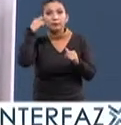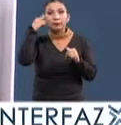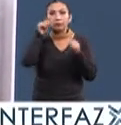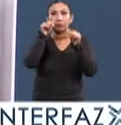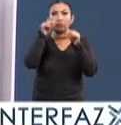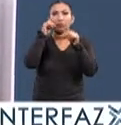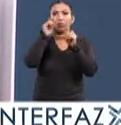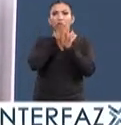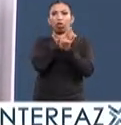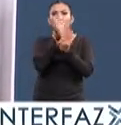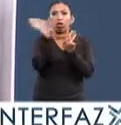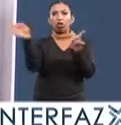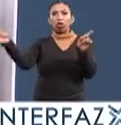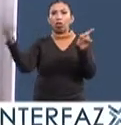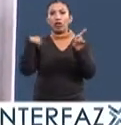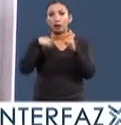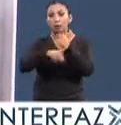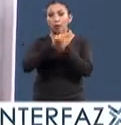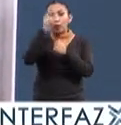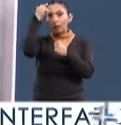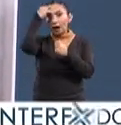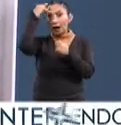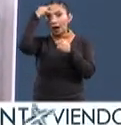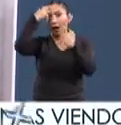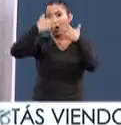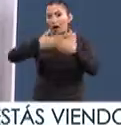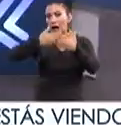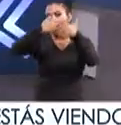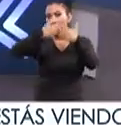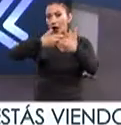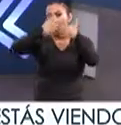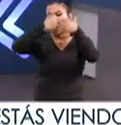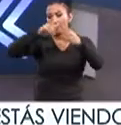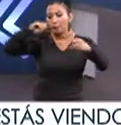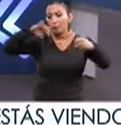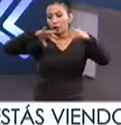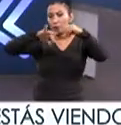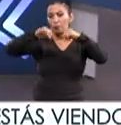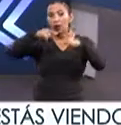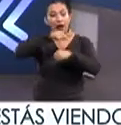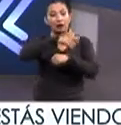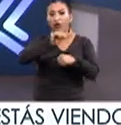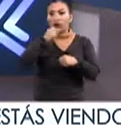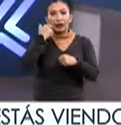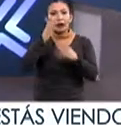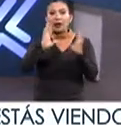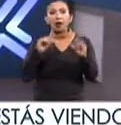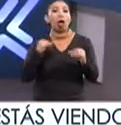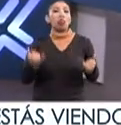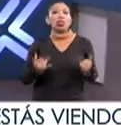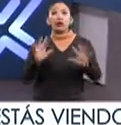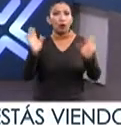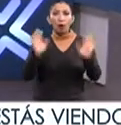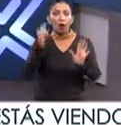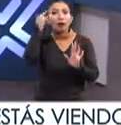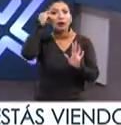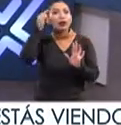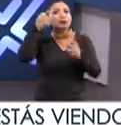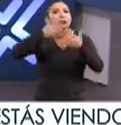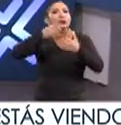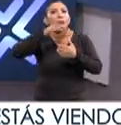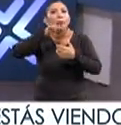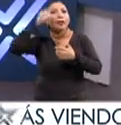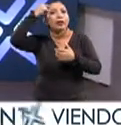una cuestión neurológica de desequilibrio a nivel de sus ondas cerebrales. No es que no lo quiera hacer, no lo está pudiendo lograr.